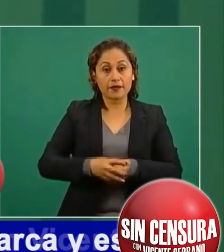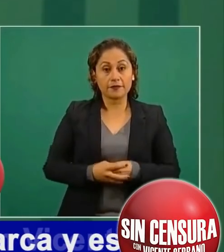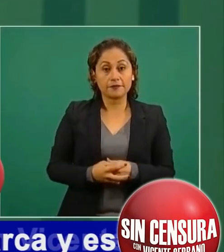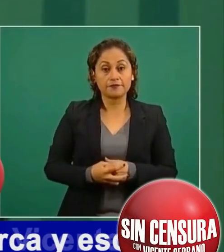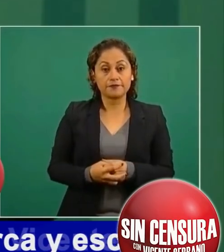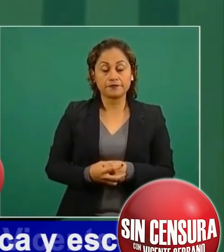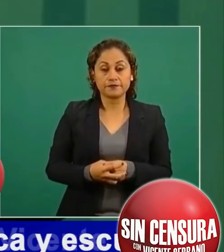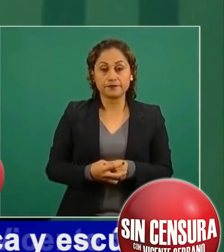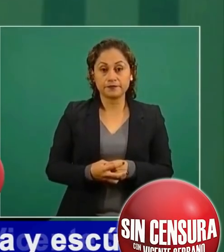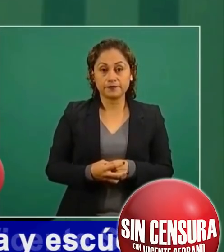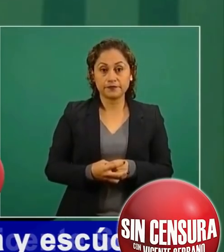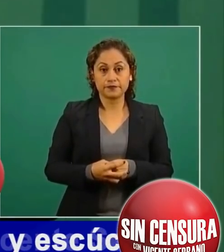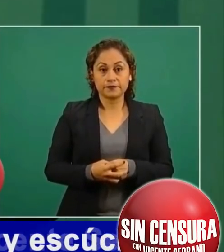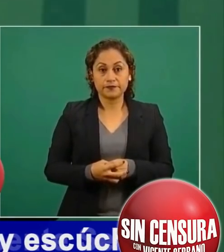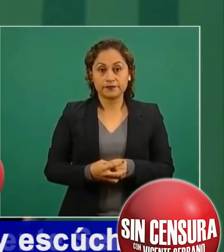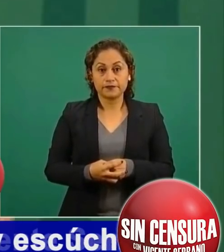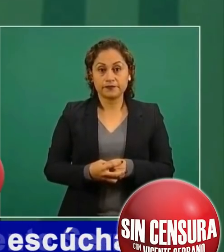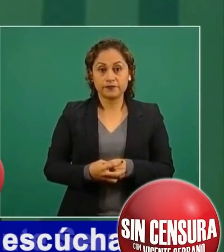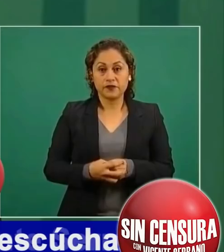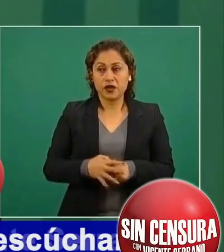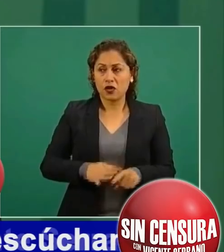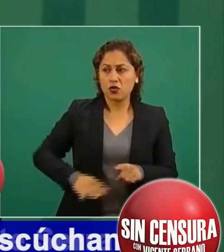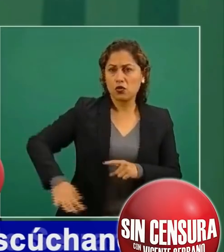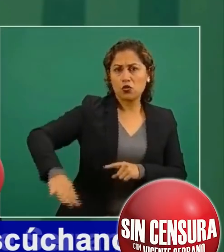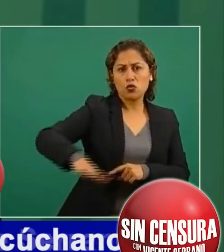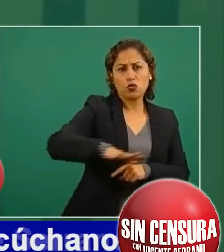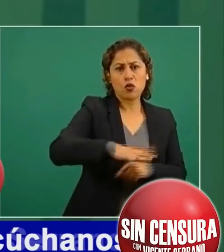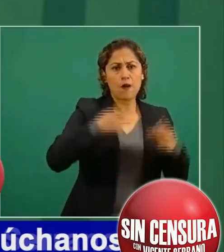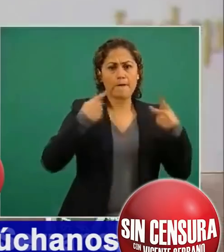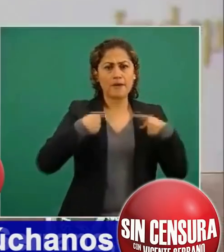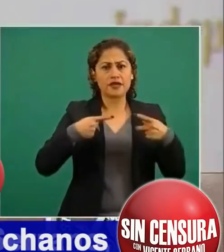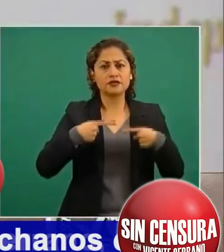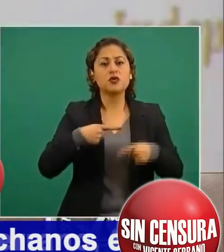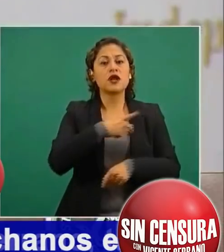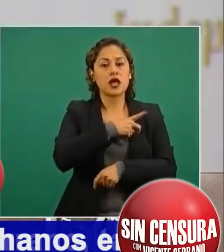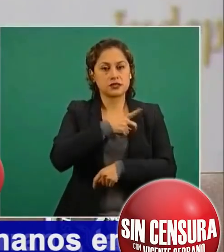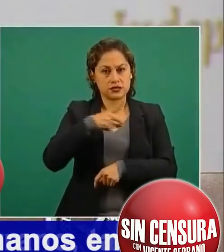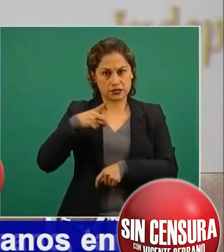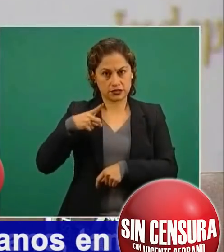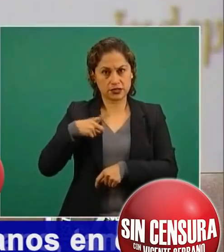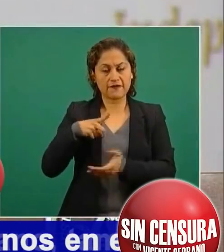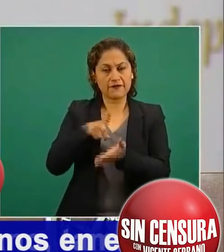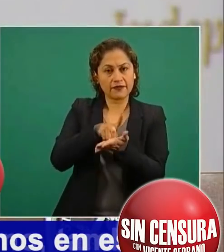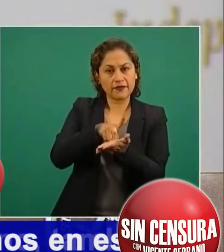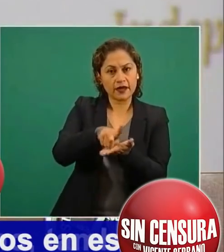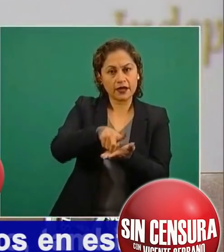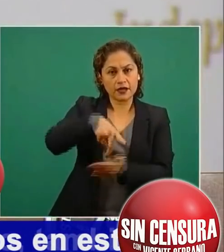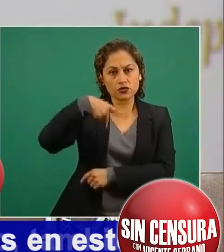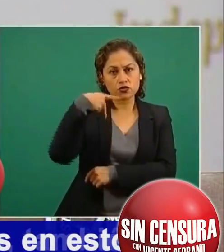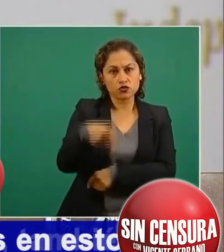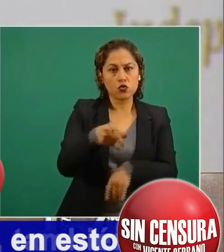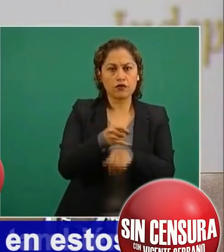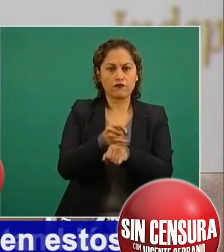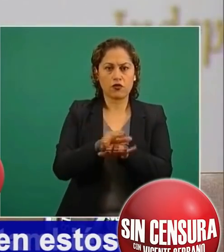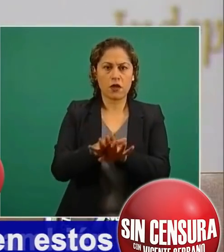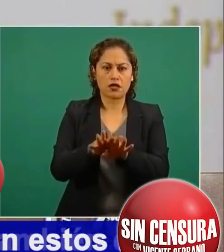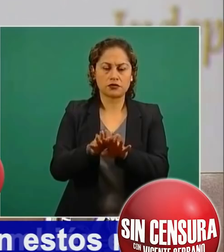el que se informe al pueblo, que se garantice el derecho a la información.